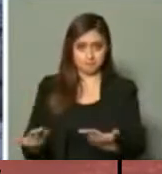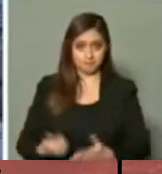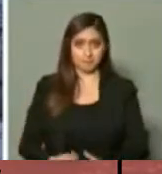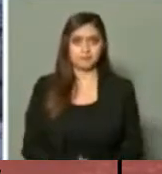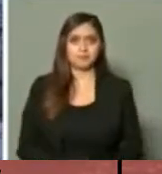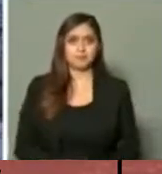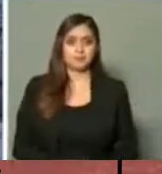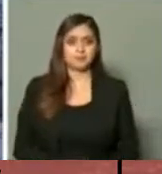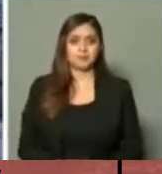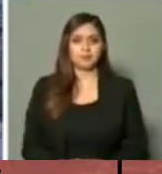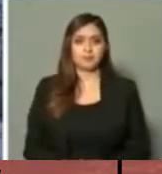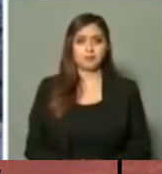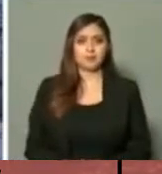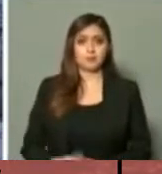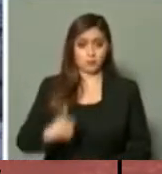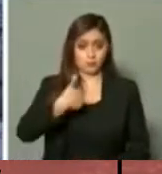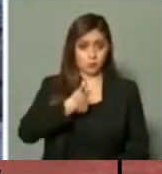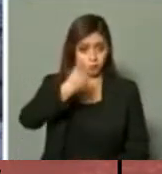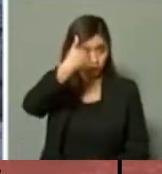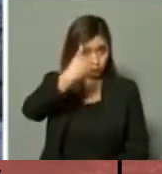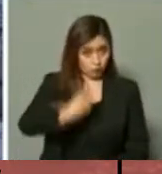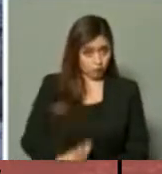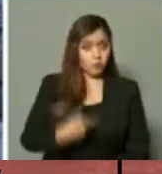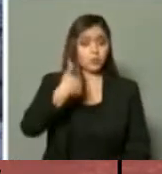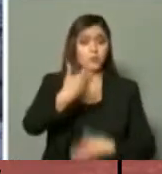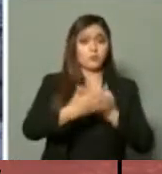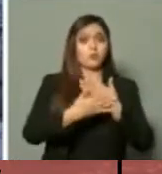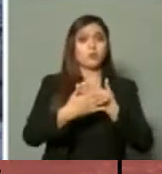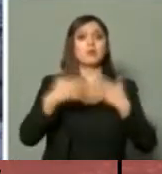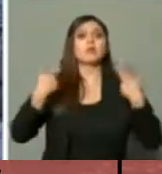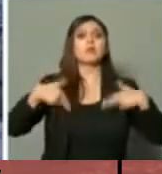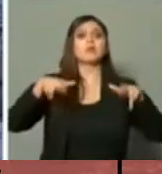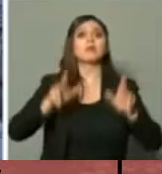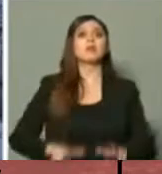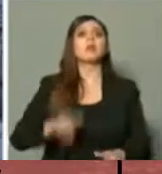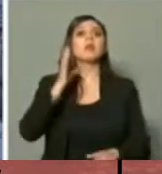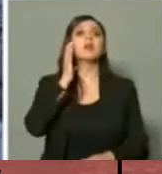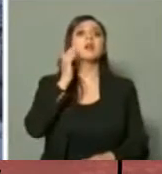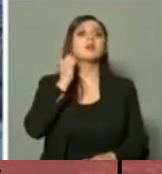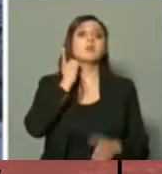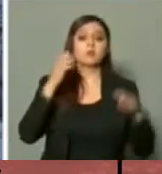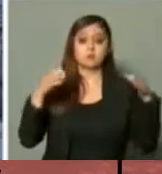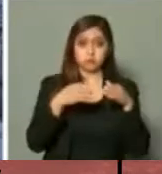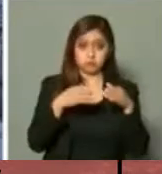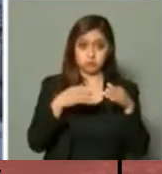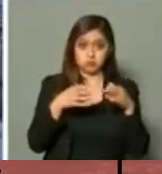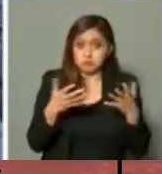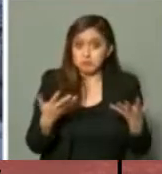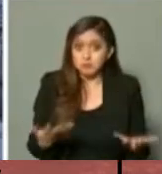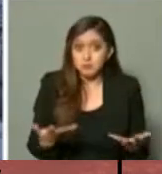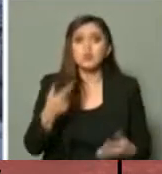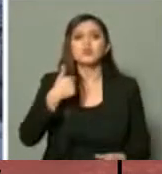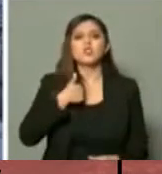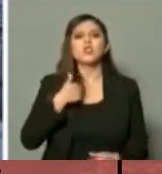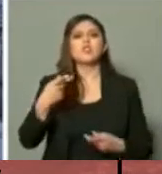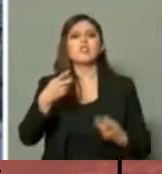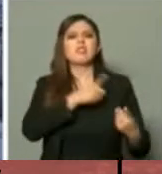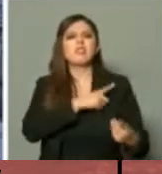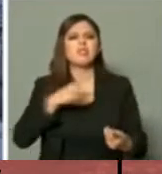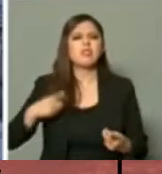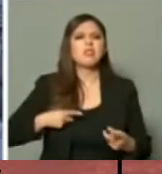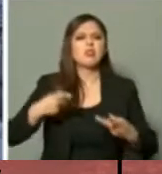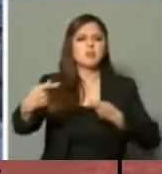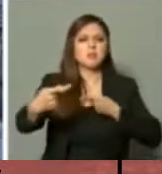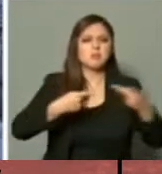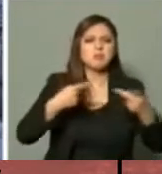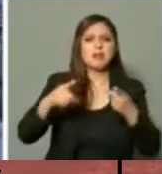Ahora que voy a ser tu representante al Congreso de la Unión, la intención que tengo es crear, formular y modificar las